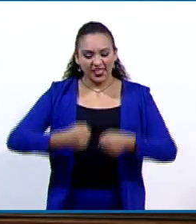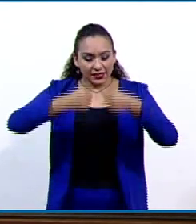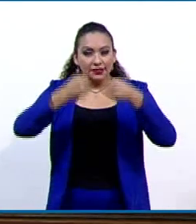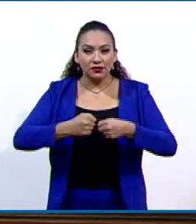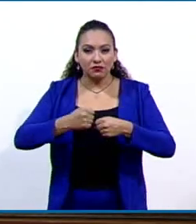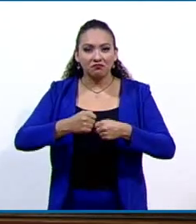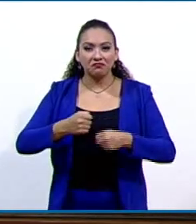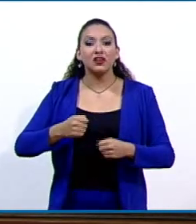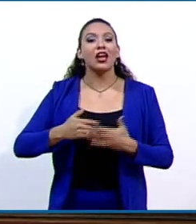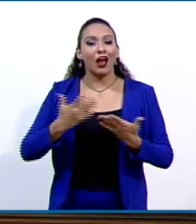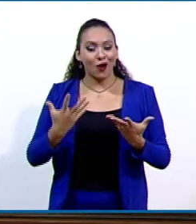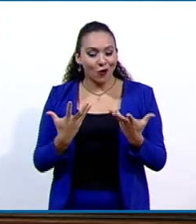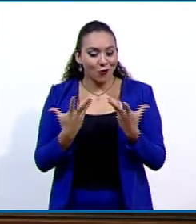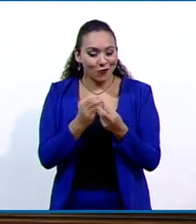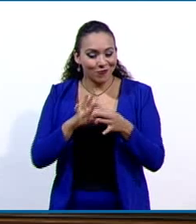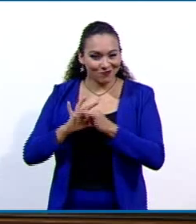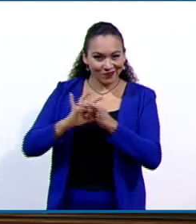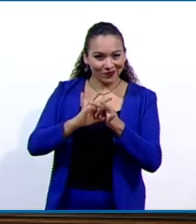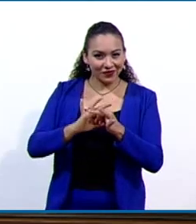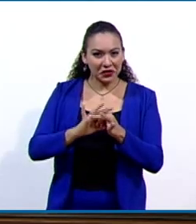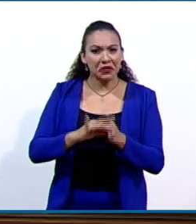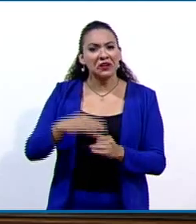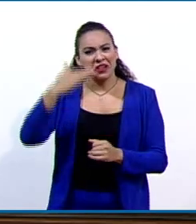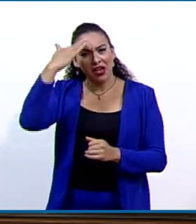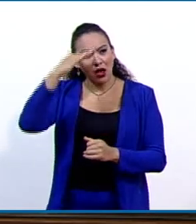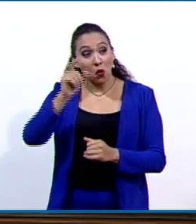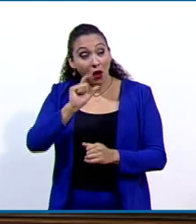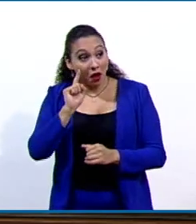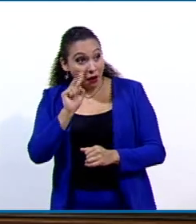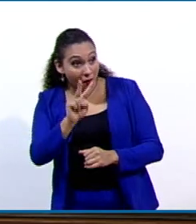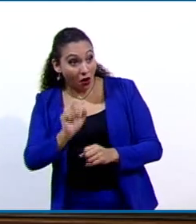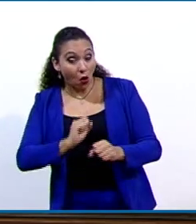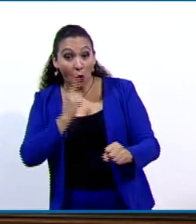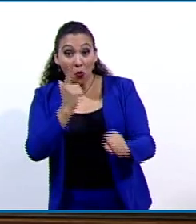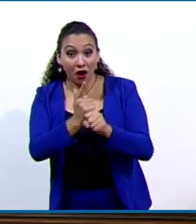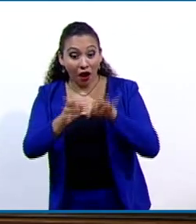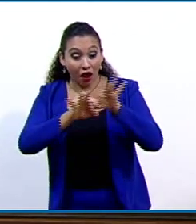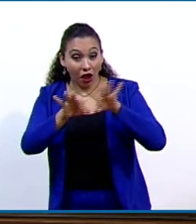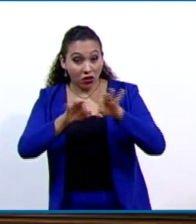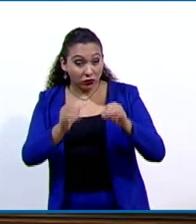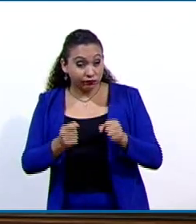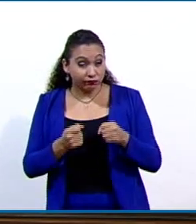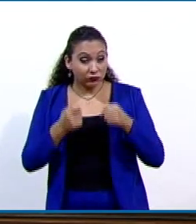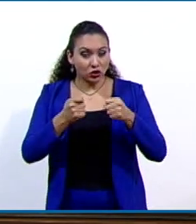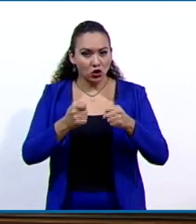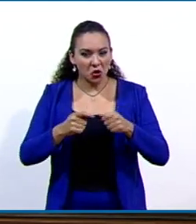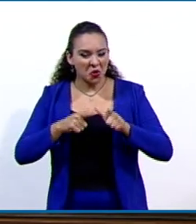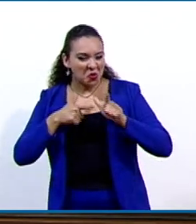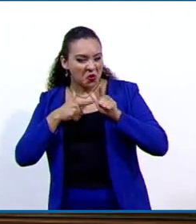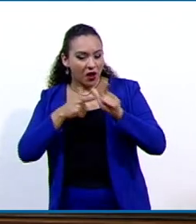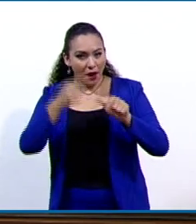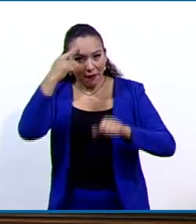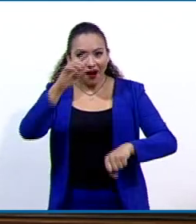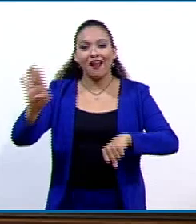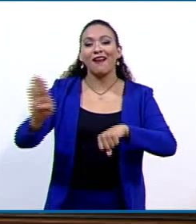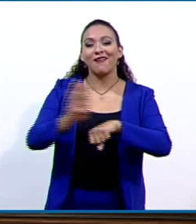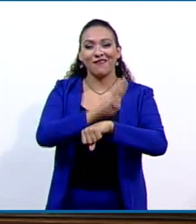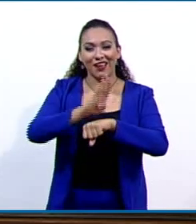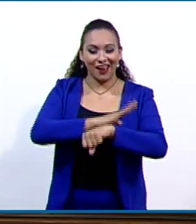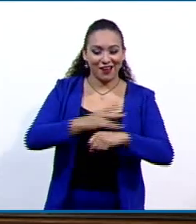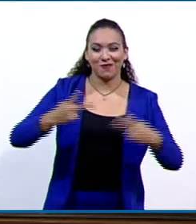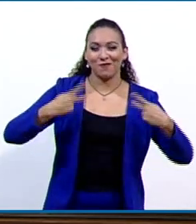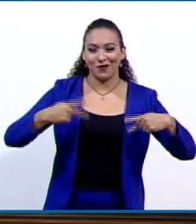que sabremos aprovechar la oportunidad que representa todo reto en beneficio del